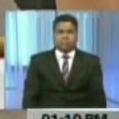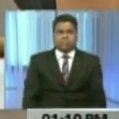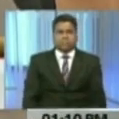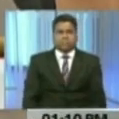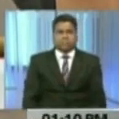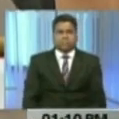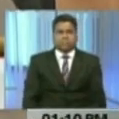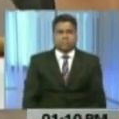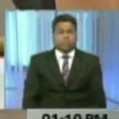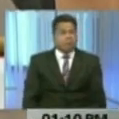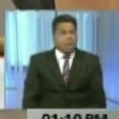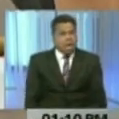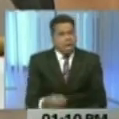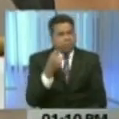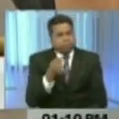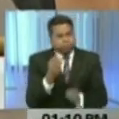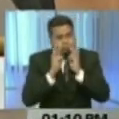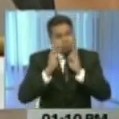Una cosa bárbara.